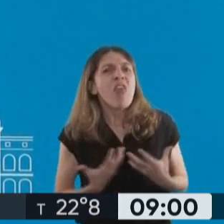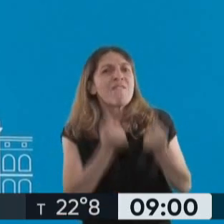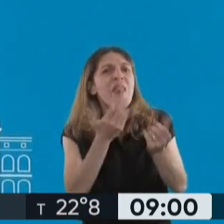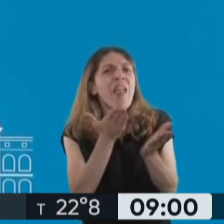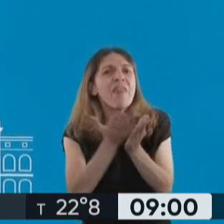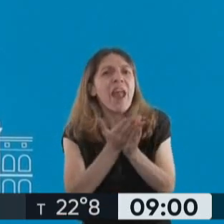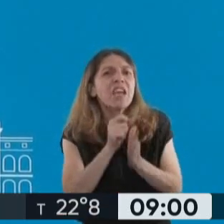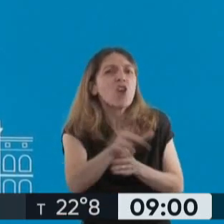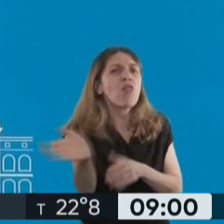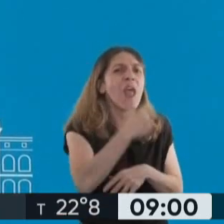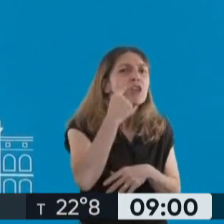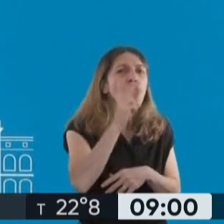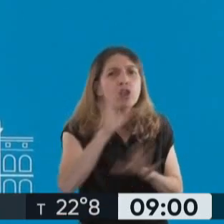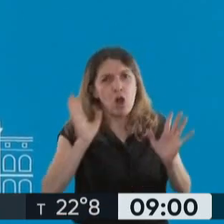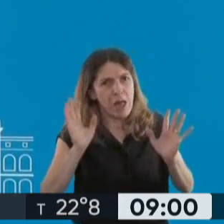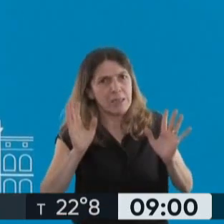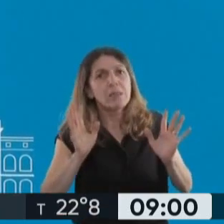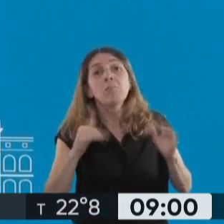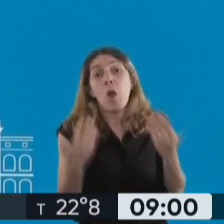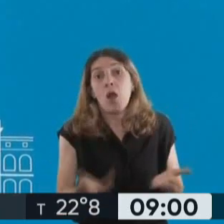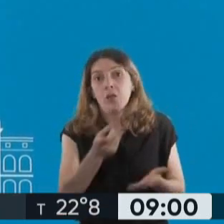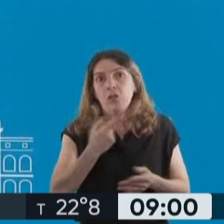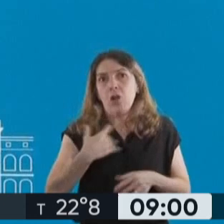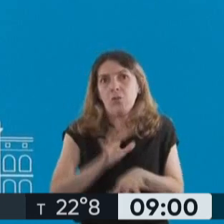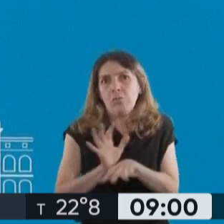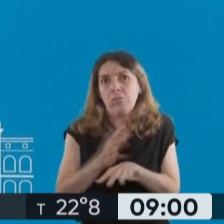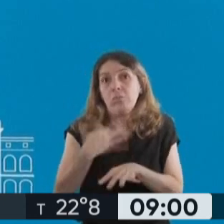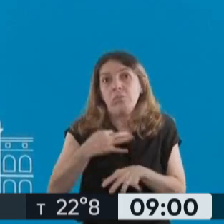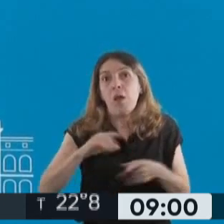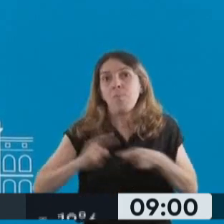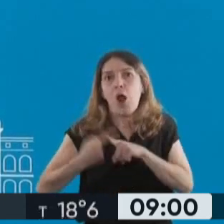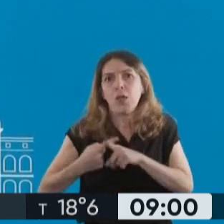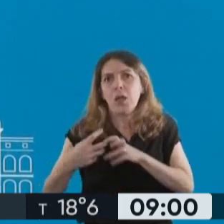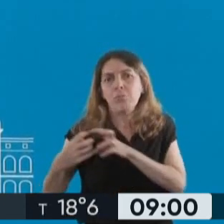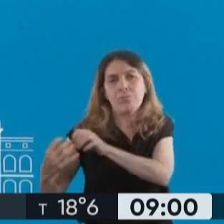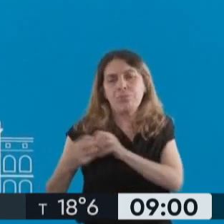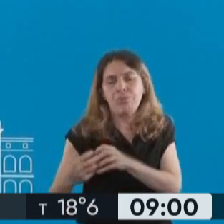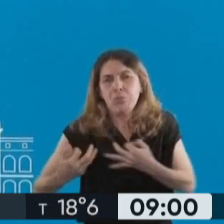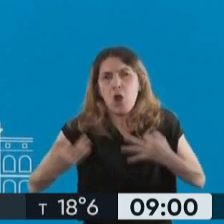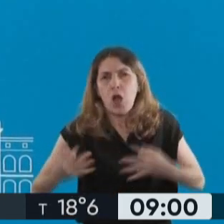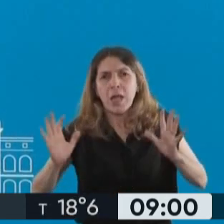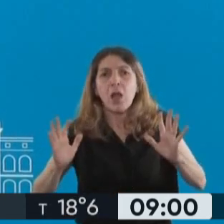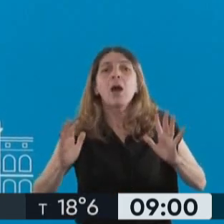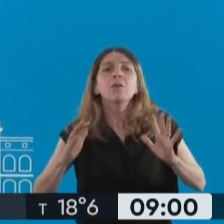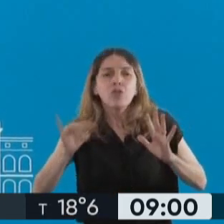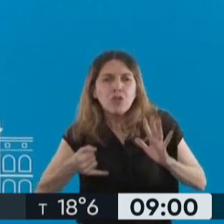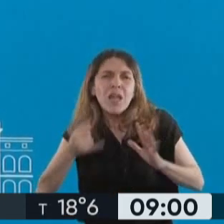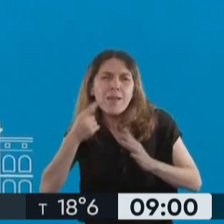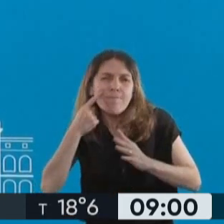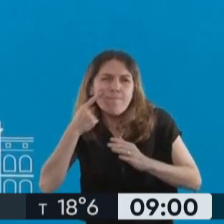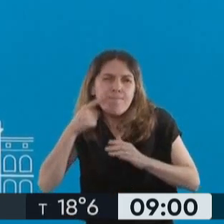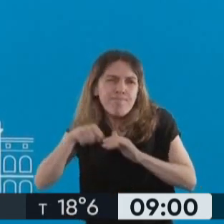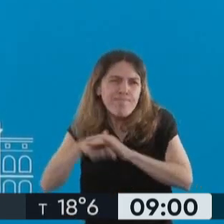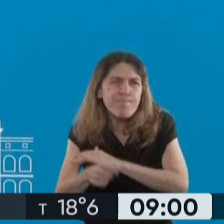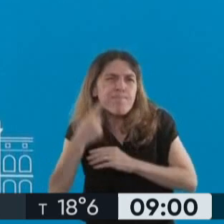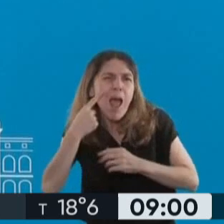derechos de todos y todas y, por lo tanto, tiene que llevar adelante las mejores políticas. Por supuesto, buscamos los acuerdos y buscamos conversaciones y